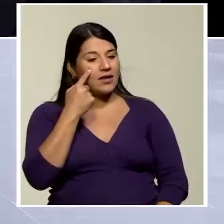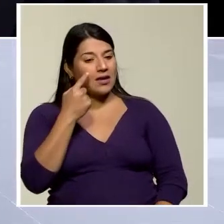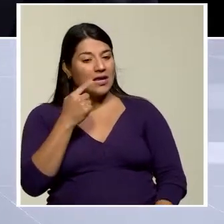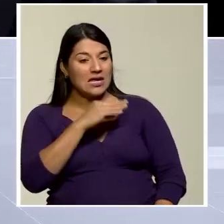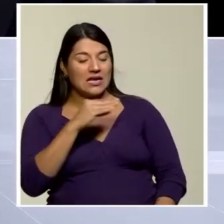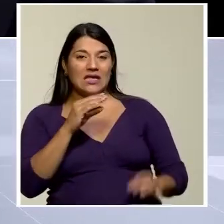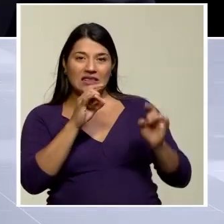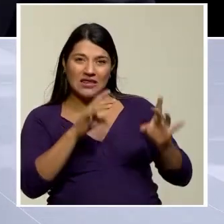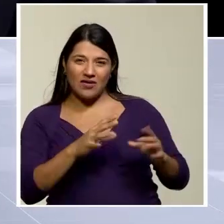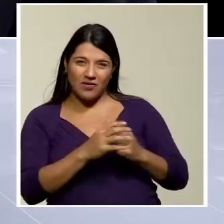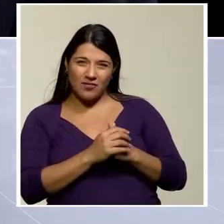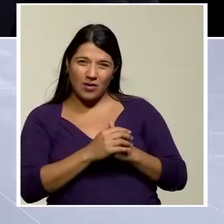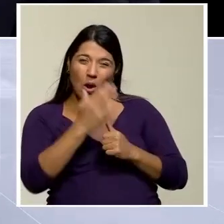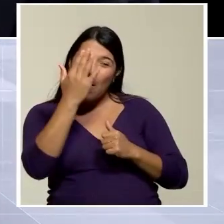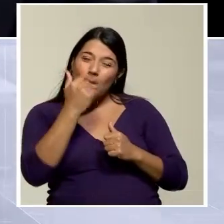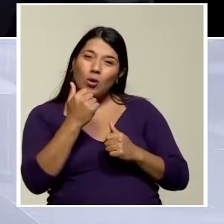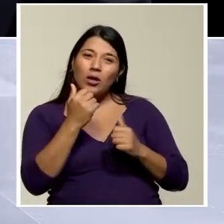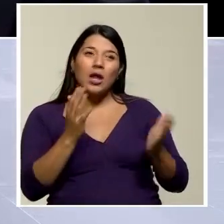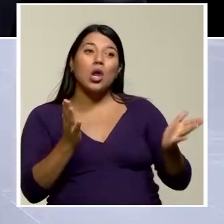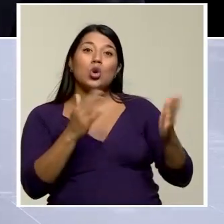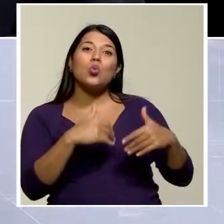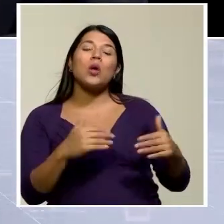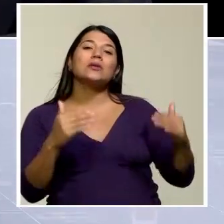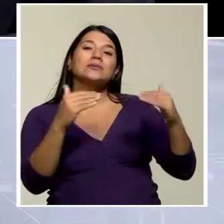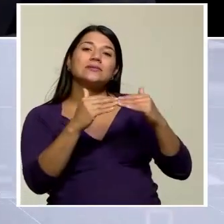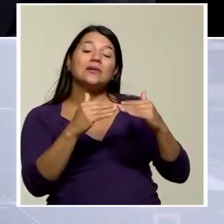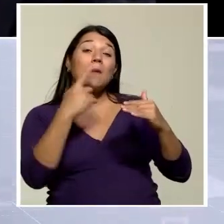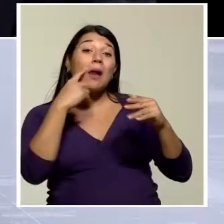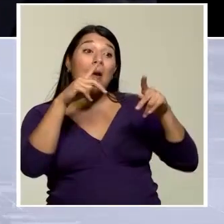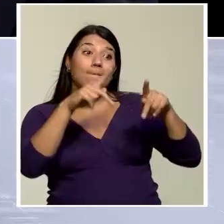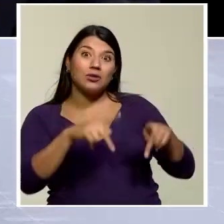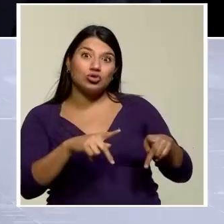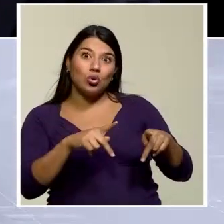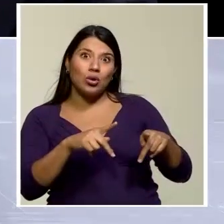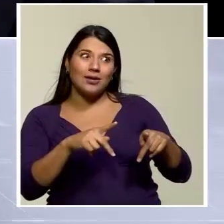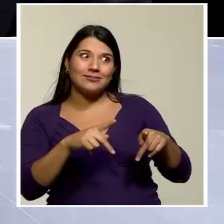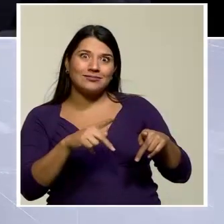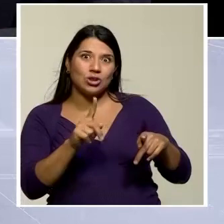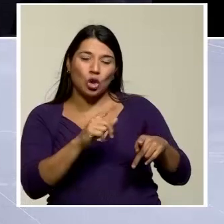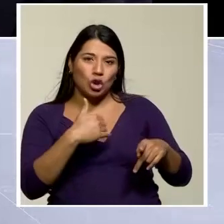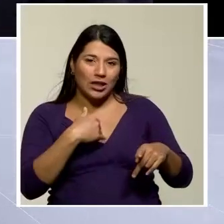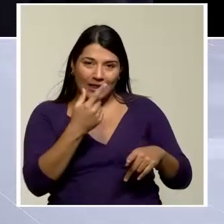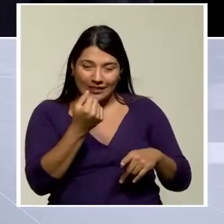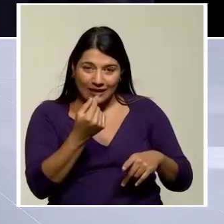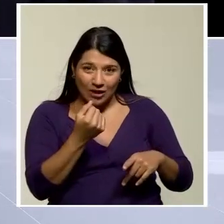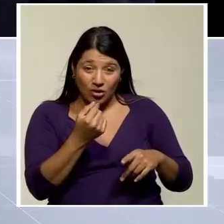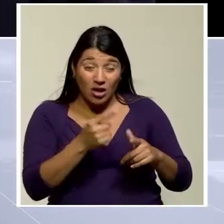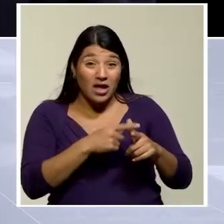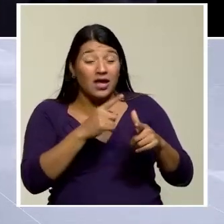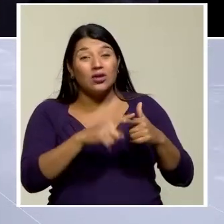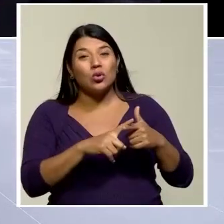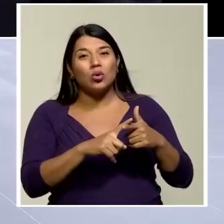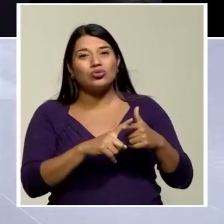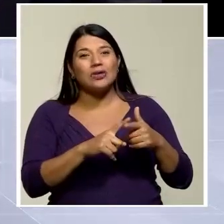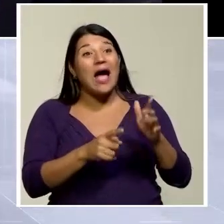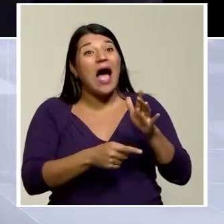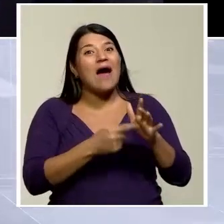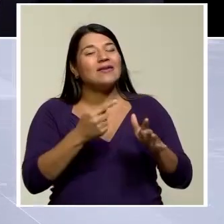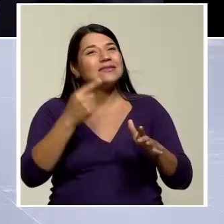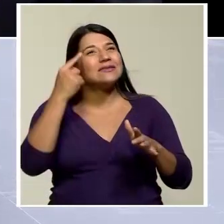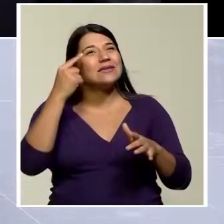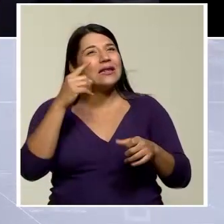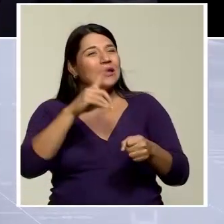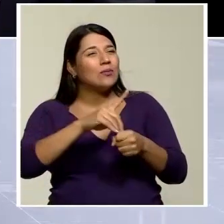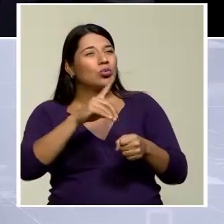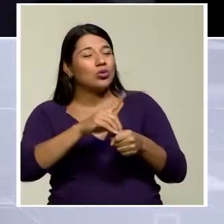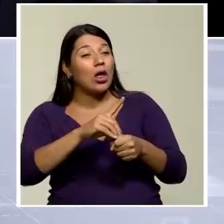de la desigualdad que se genera con las personas que no pueden aspirar aunque sean muy, muy buenas, eso lo que genera después son diputados que creen que tienen que cobrarse la inversión